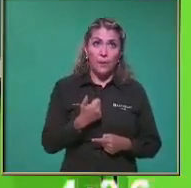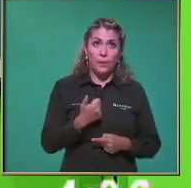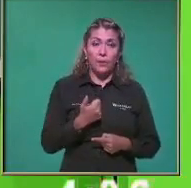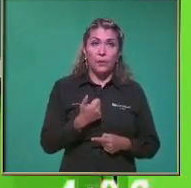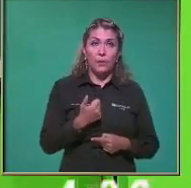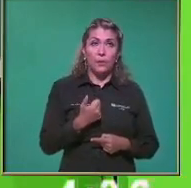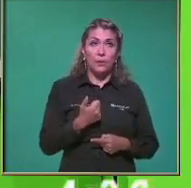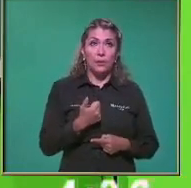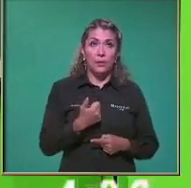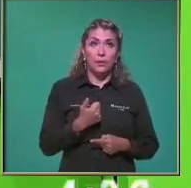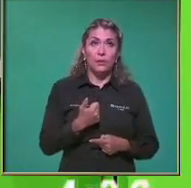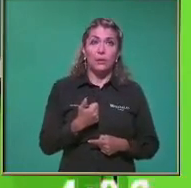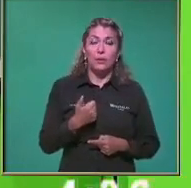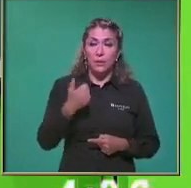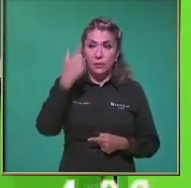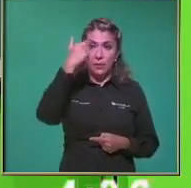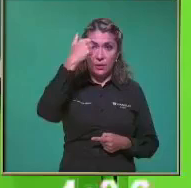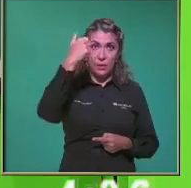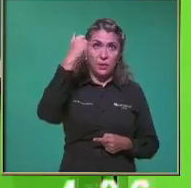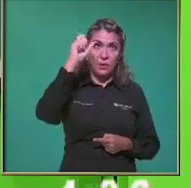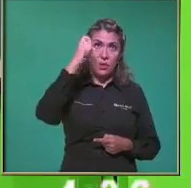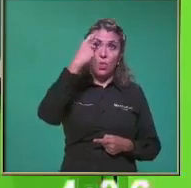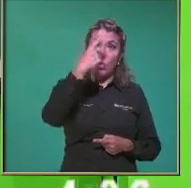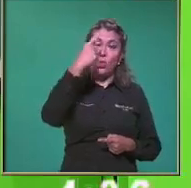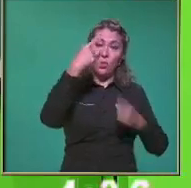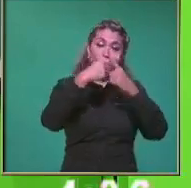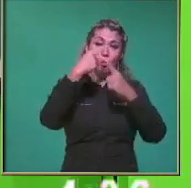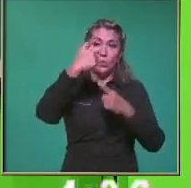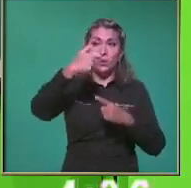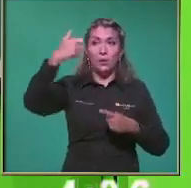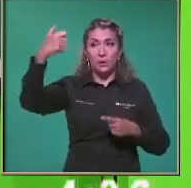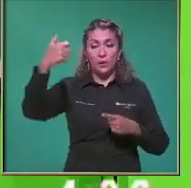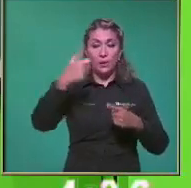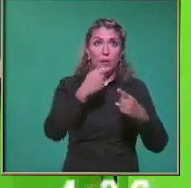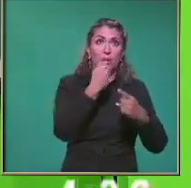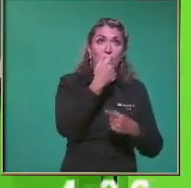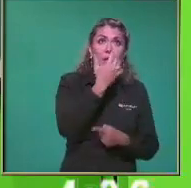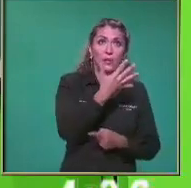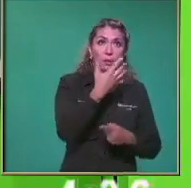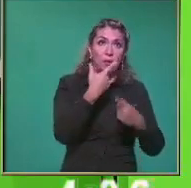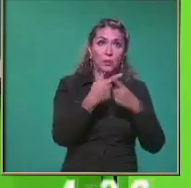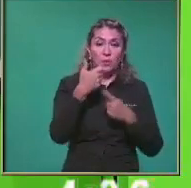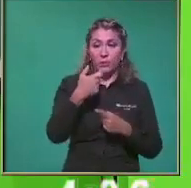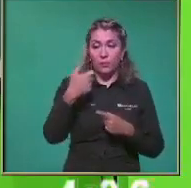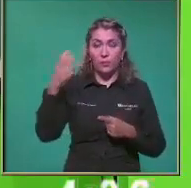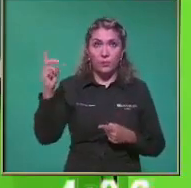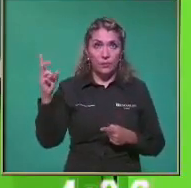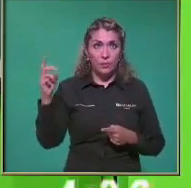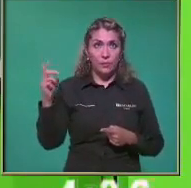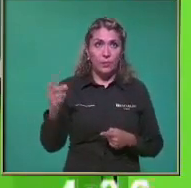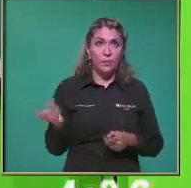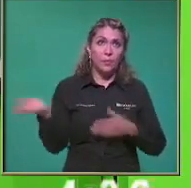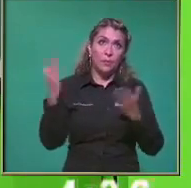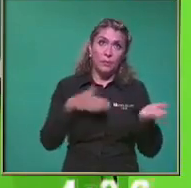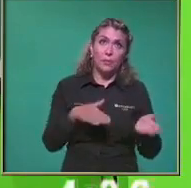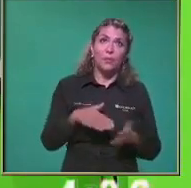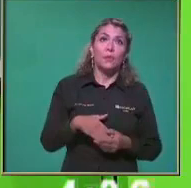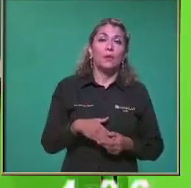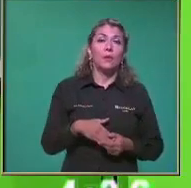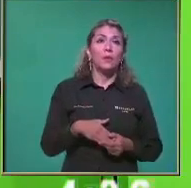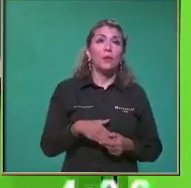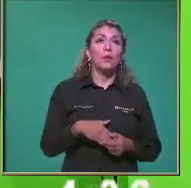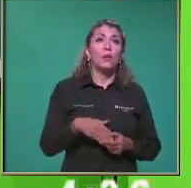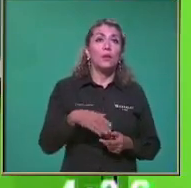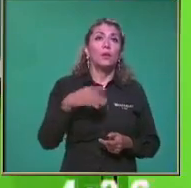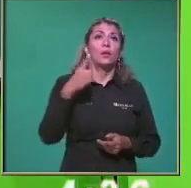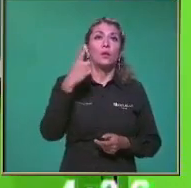6, 6. 5 por 6, 30. Tengo 6 treintavos. Y por el otro lado, multiplico un sexto por